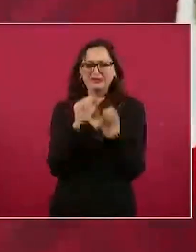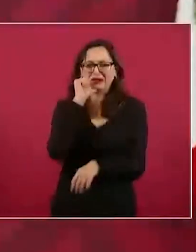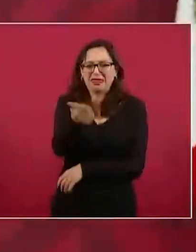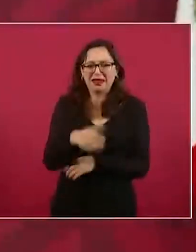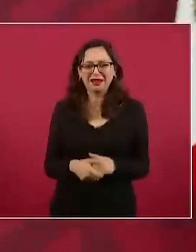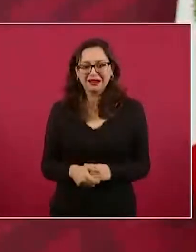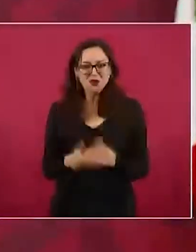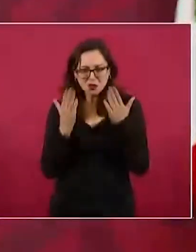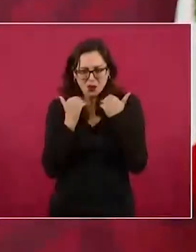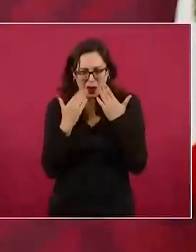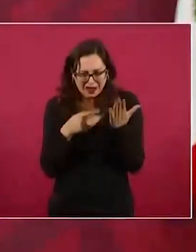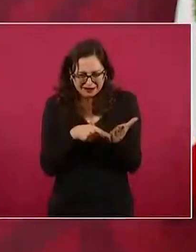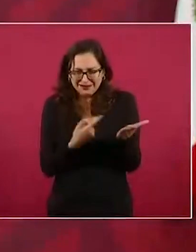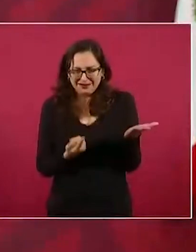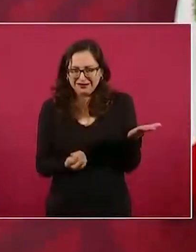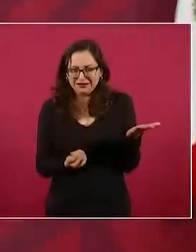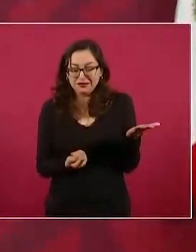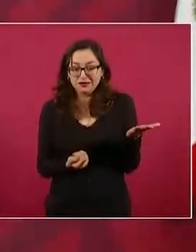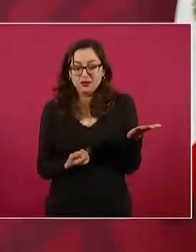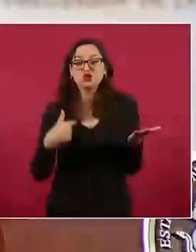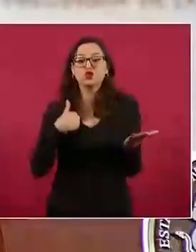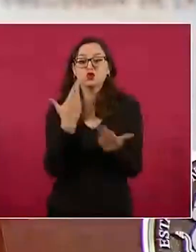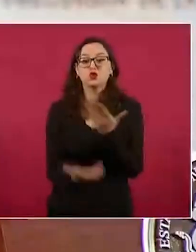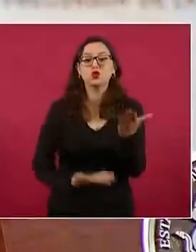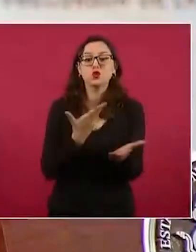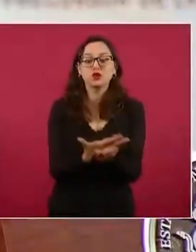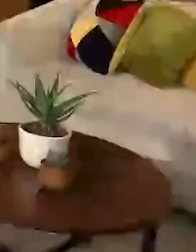órgano autónomo, independiente.